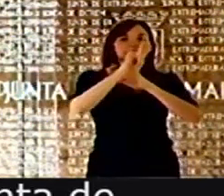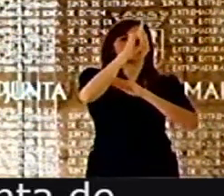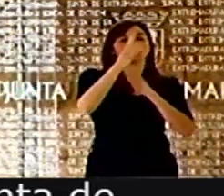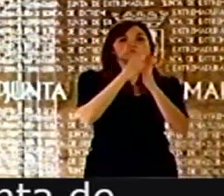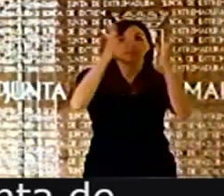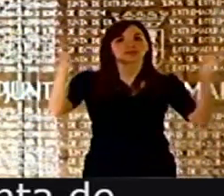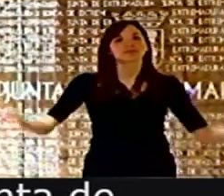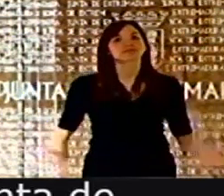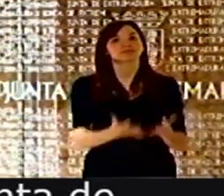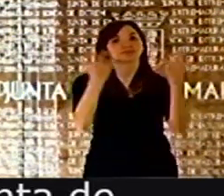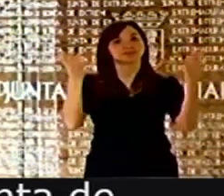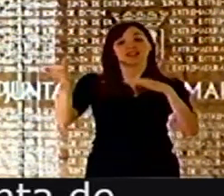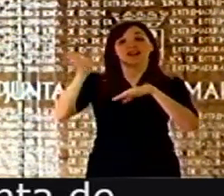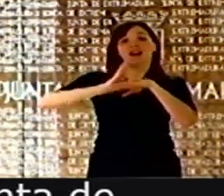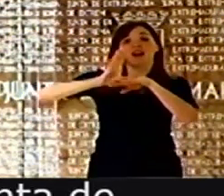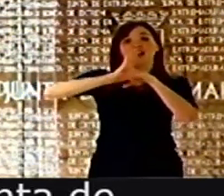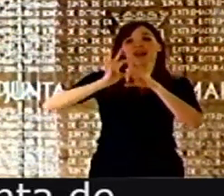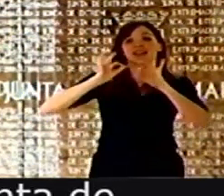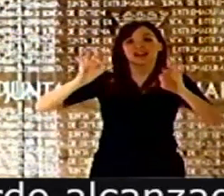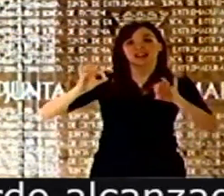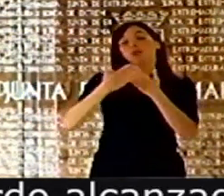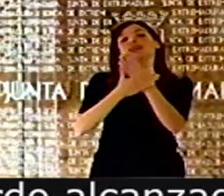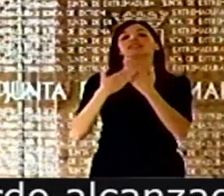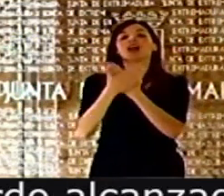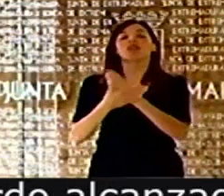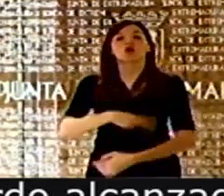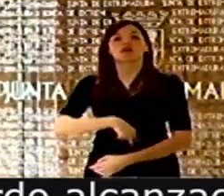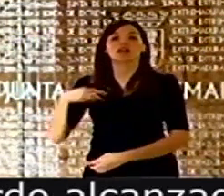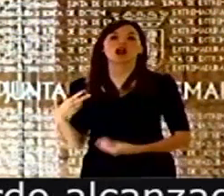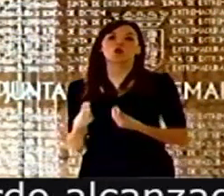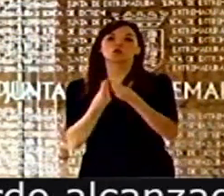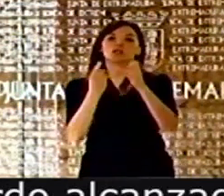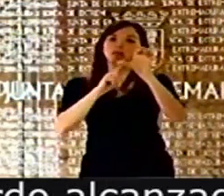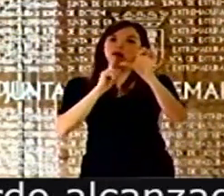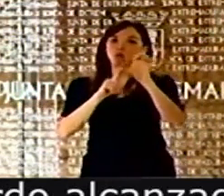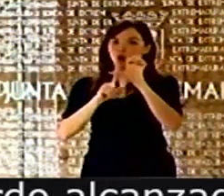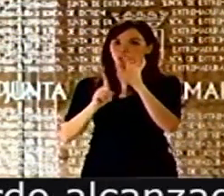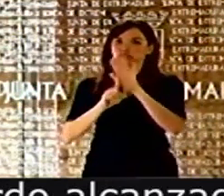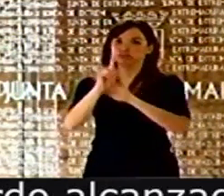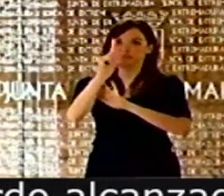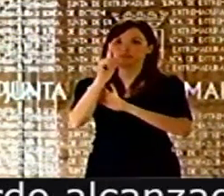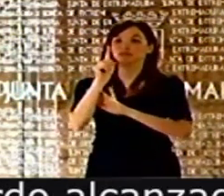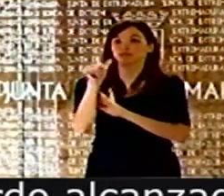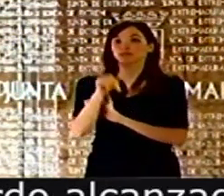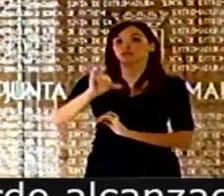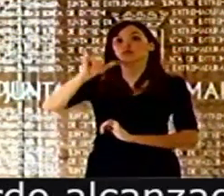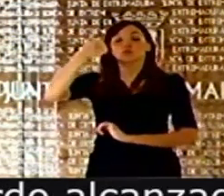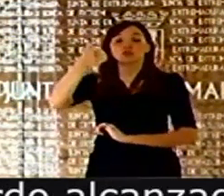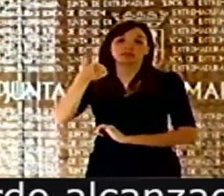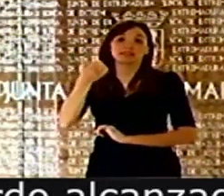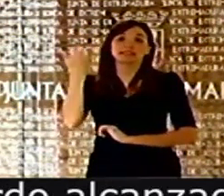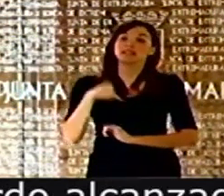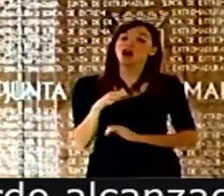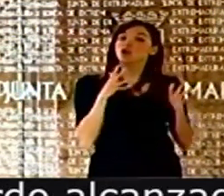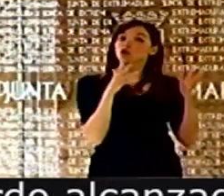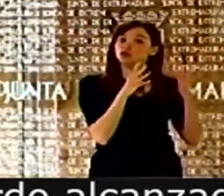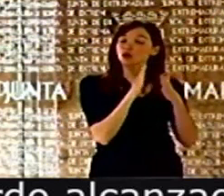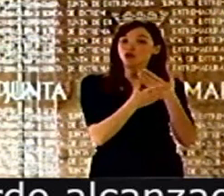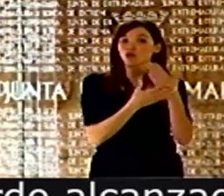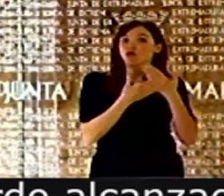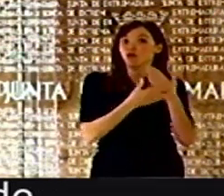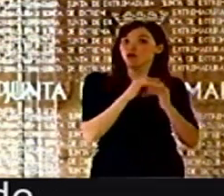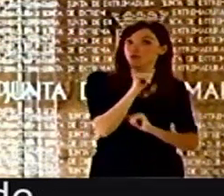profesional horizontal en el ámbito de la Administración General de la Junta de Extremadura. Se aprueba así, con este nuevo paso hoy en el Consejo de Gobierno, lo